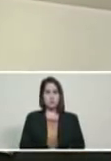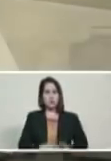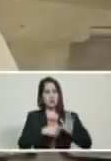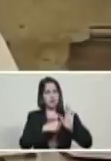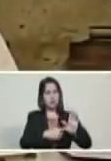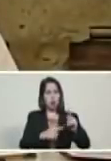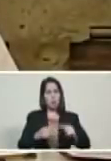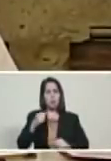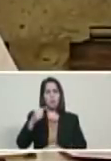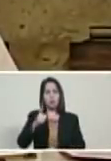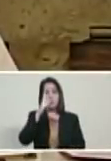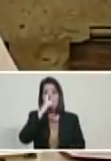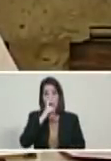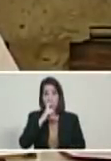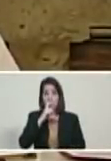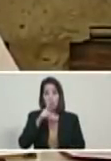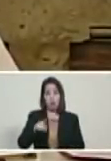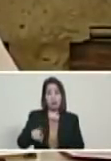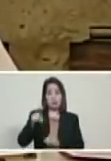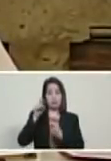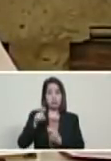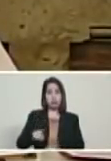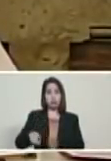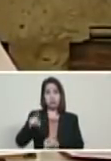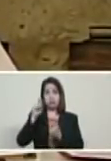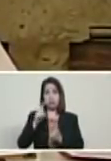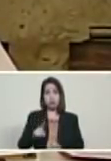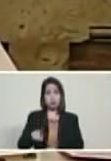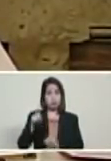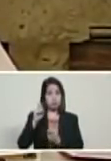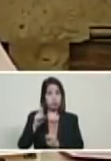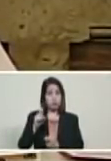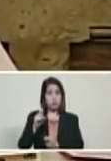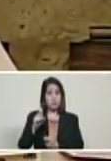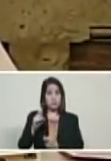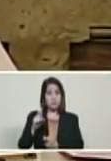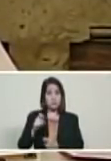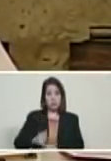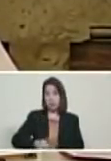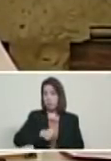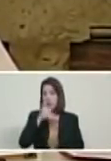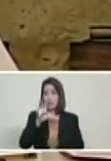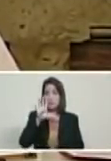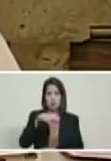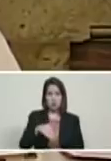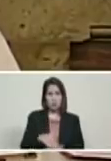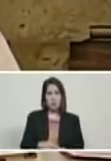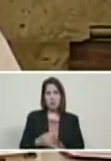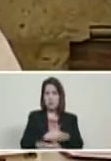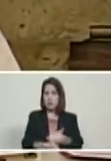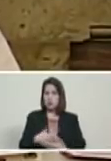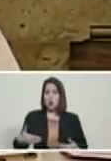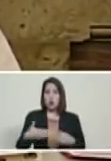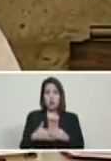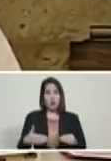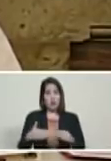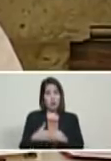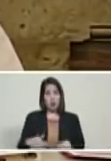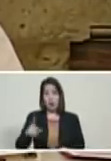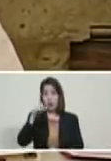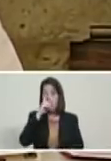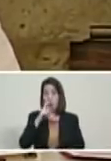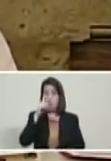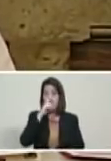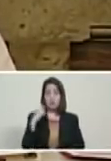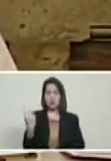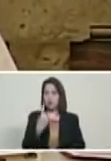año a ingresos récord de más de 5.000 millones de dólares anuales solamente